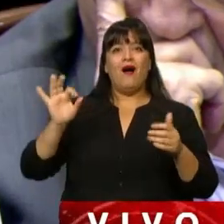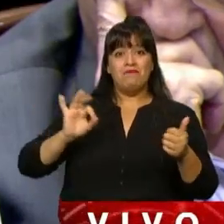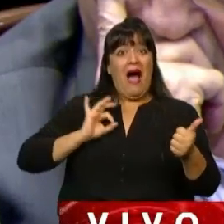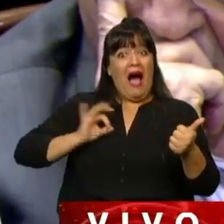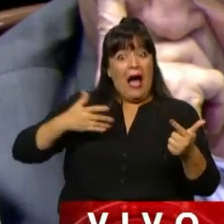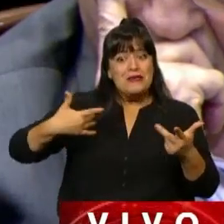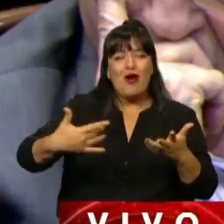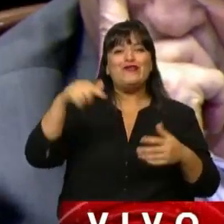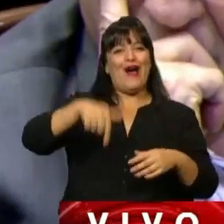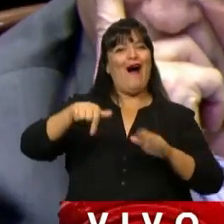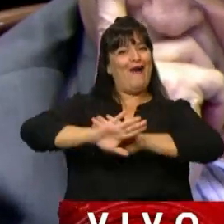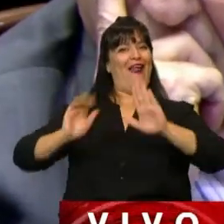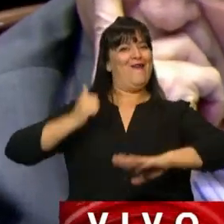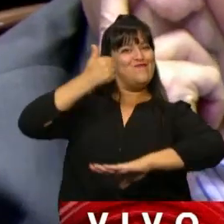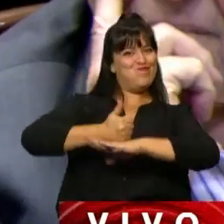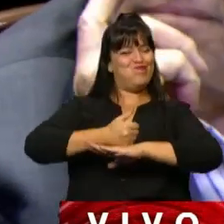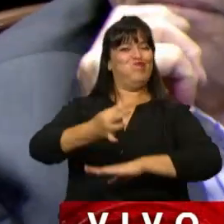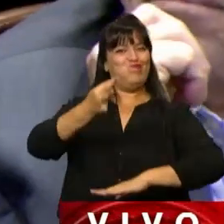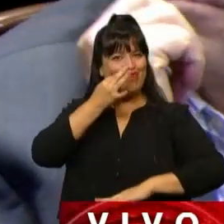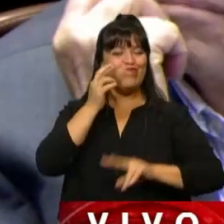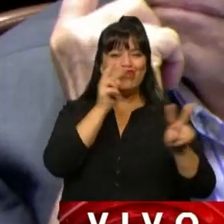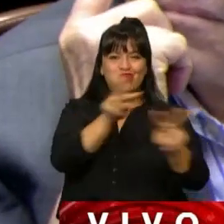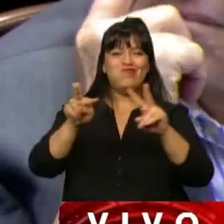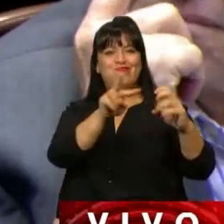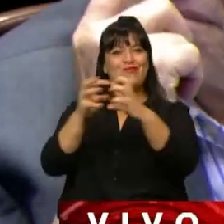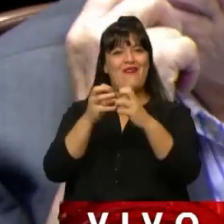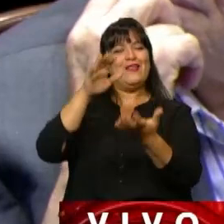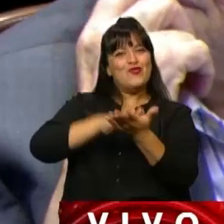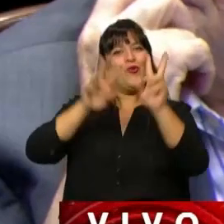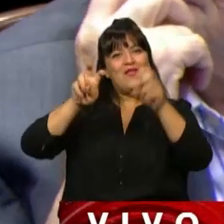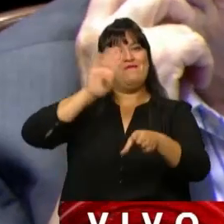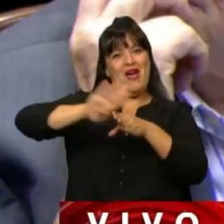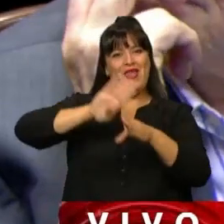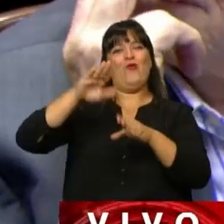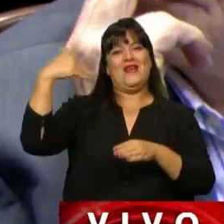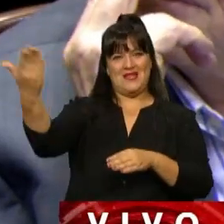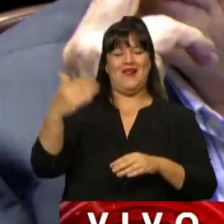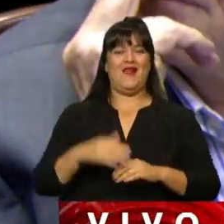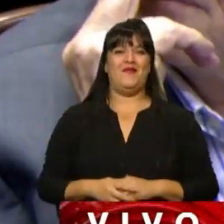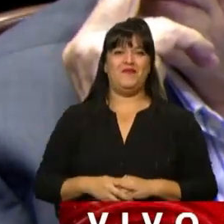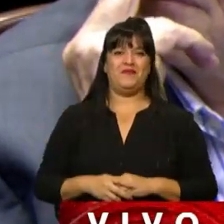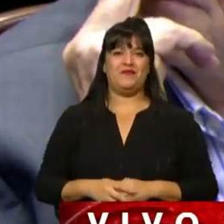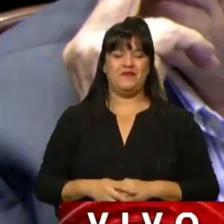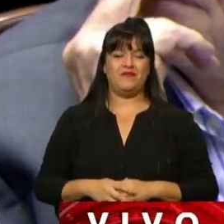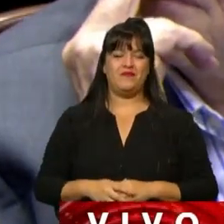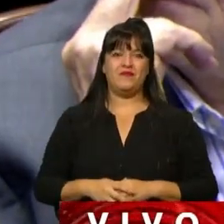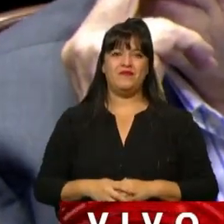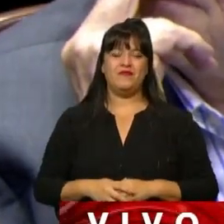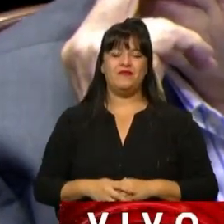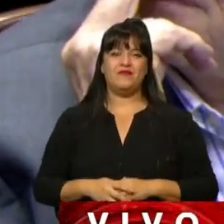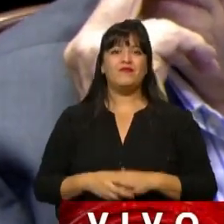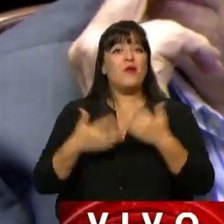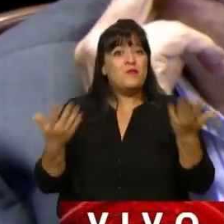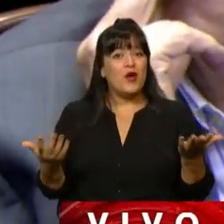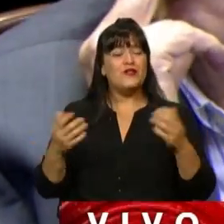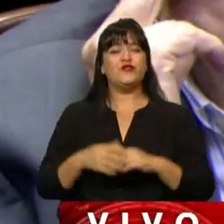después, estar presente cuando este Congreso está tratando la negociación de la deuda de la República Argentina.